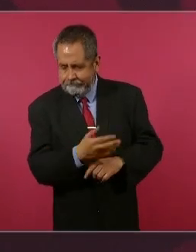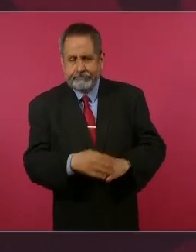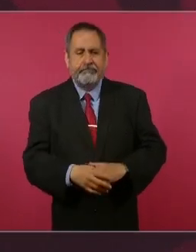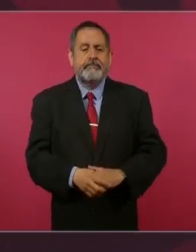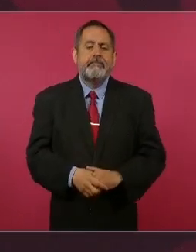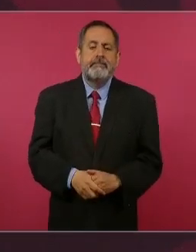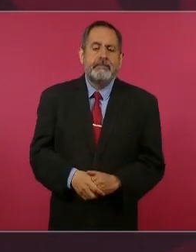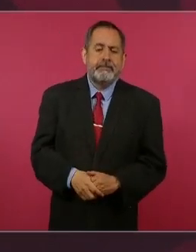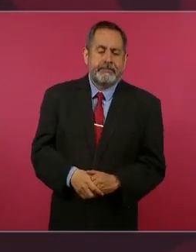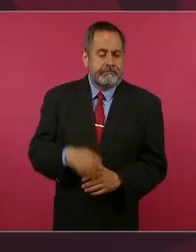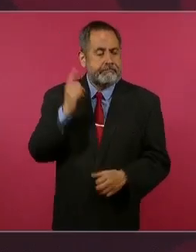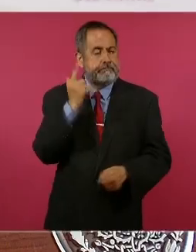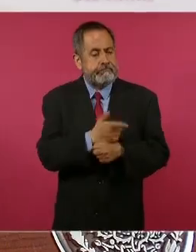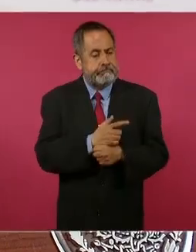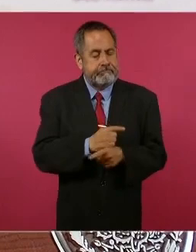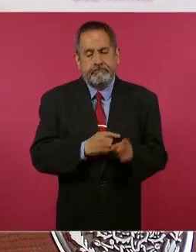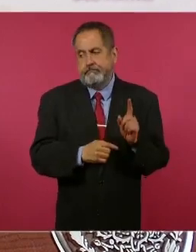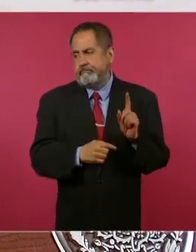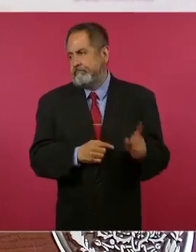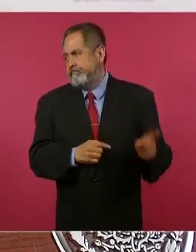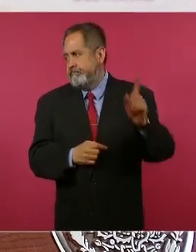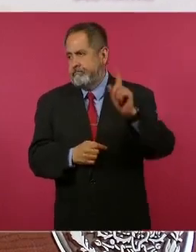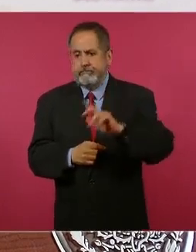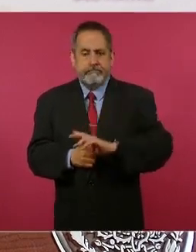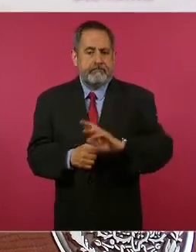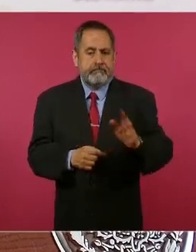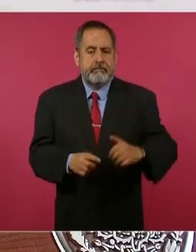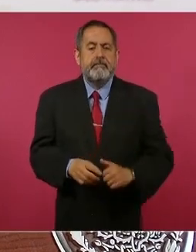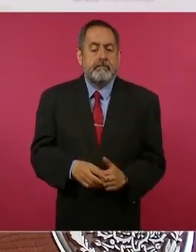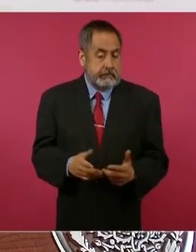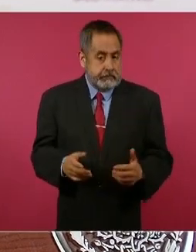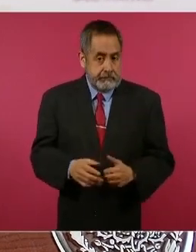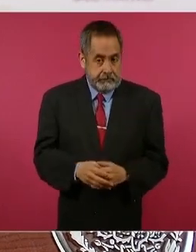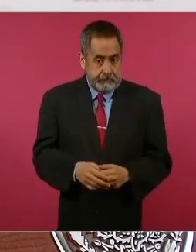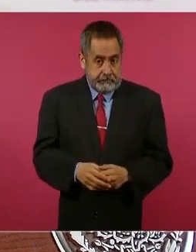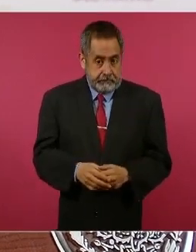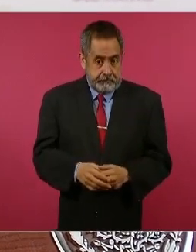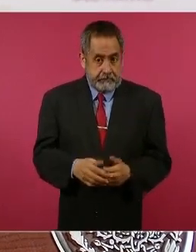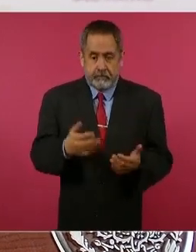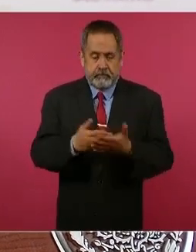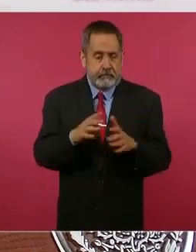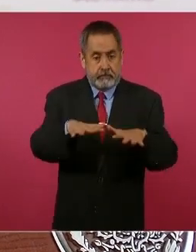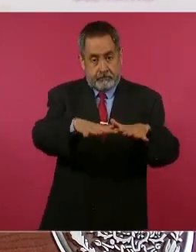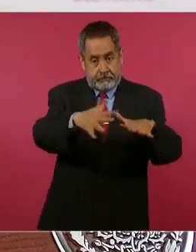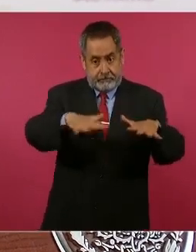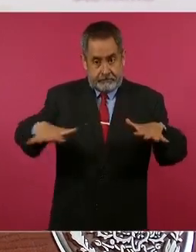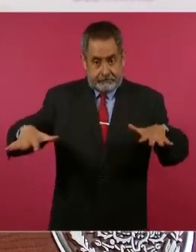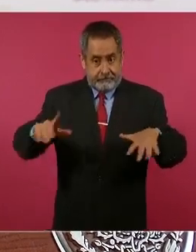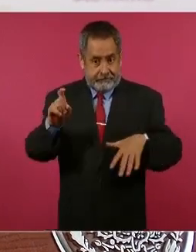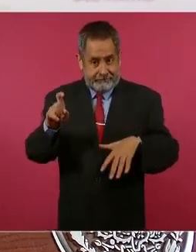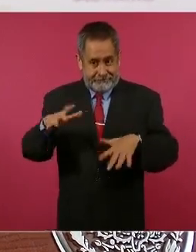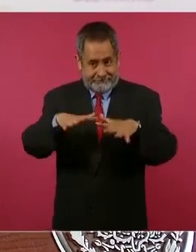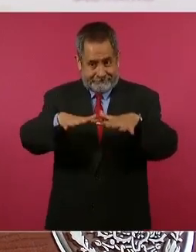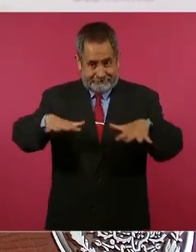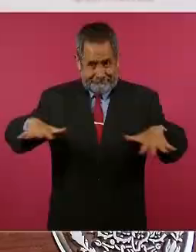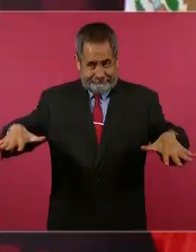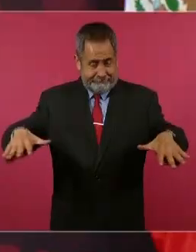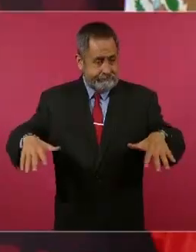y ya van a ver. Ahora se recuperaron las playas públicas,